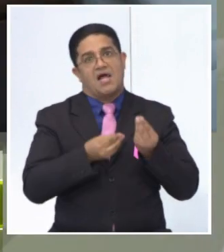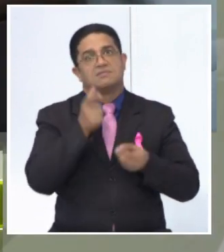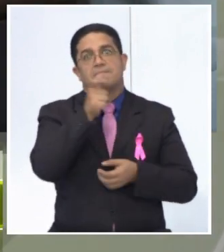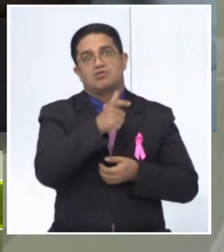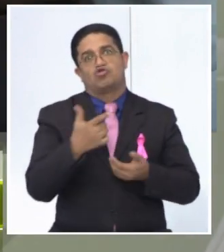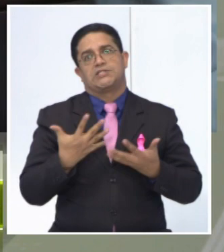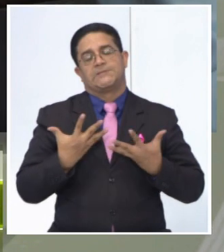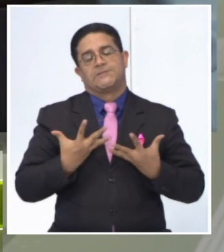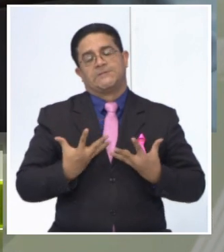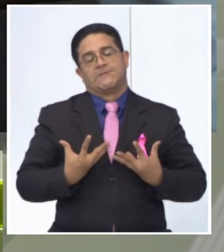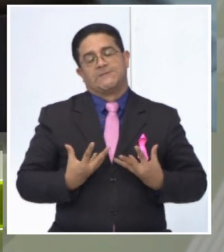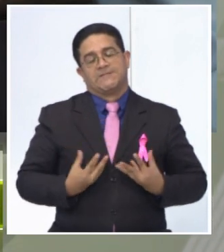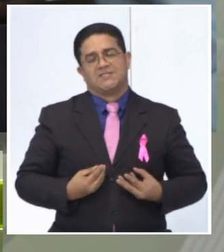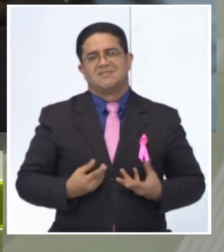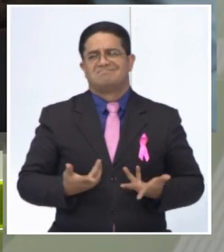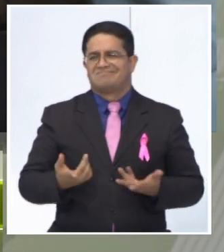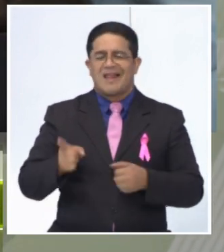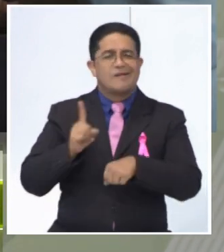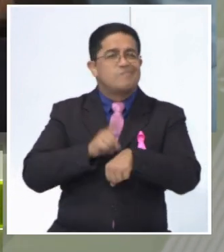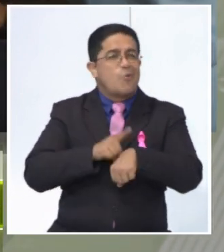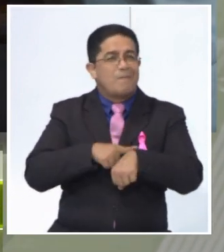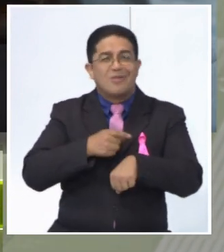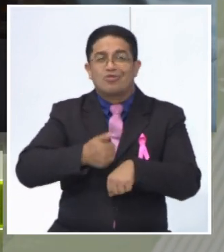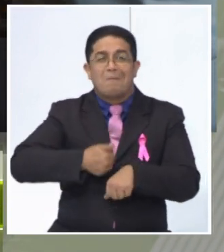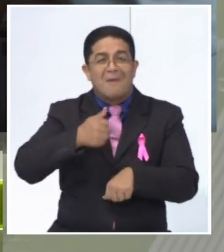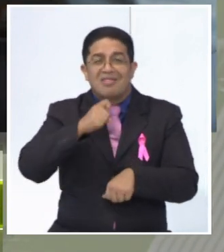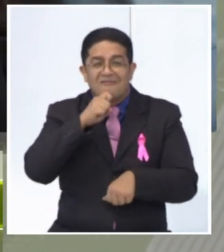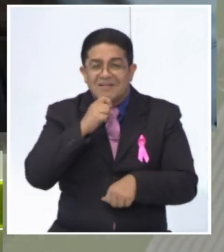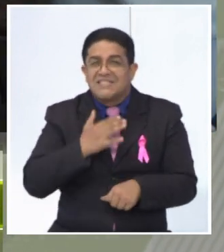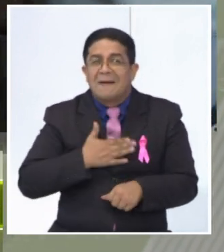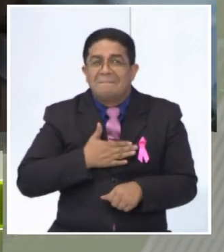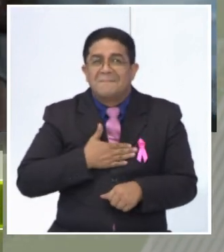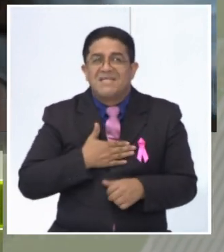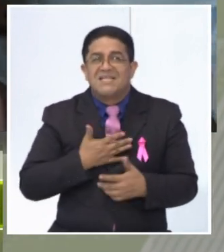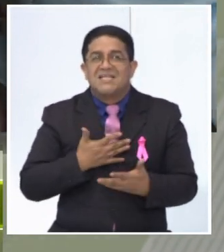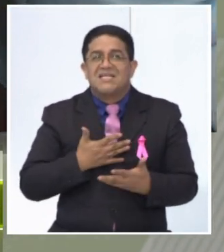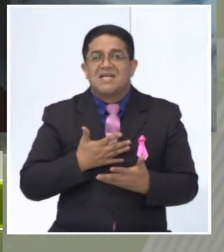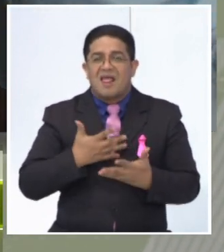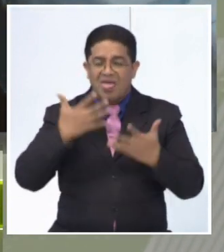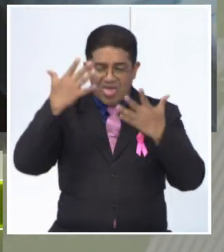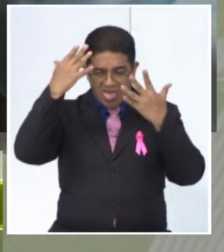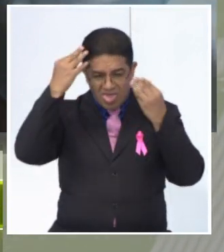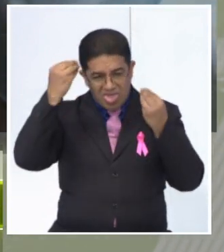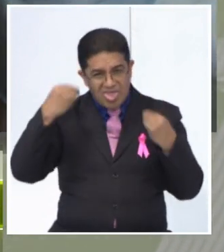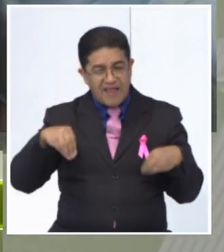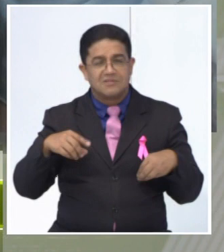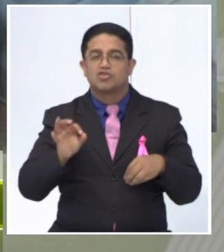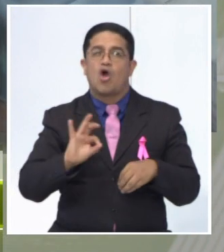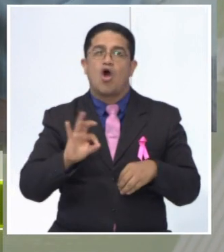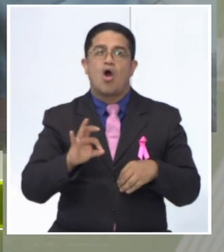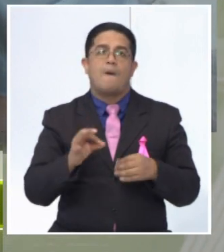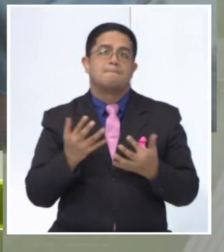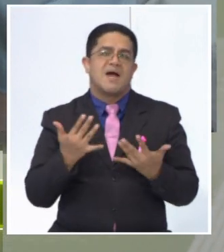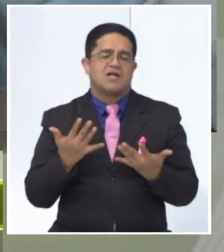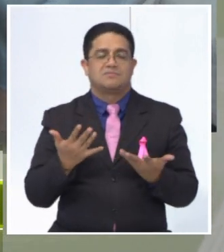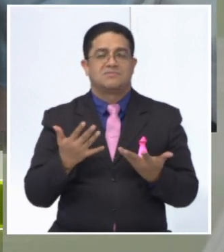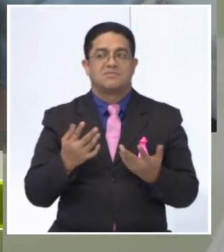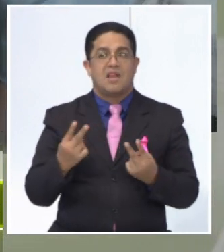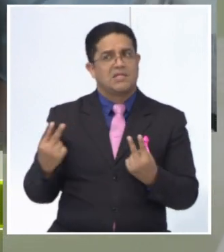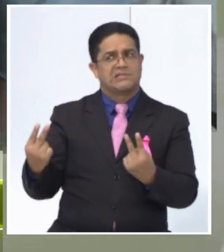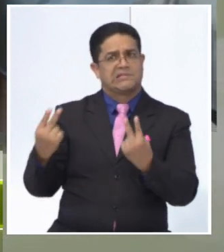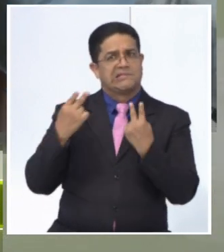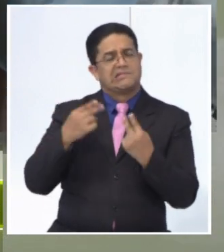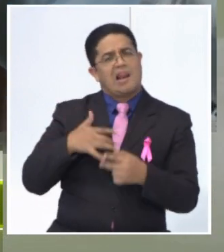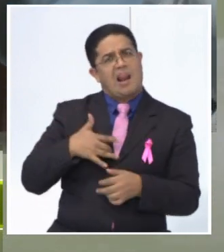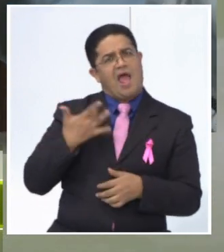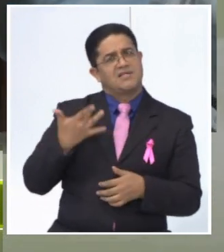Muchas personas me han dicho, el momento más duro para mí no fue, por ejemplo, cuando perdí mis mamas, sino cuando la gente me empezó a